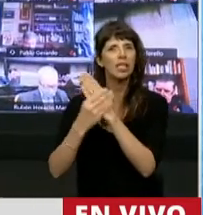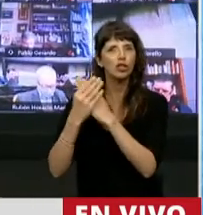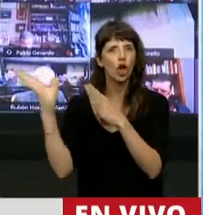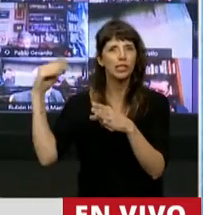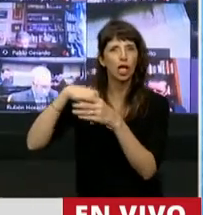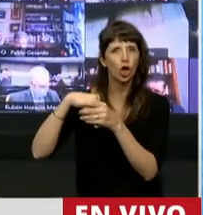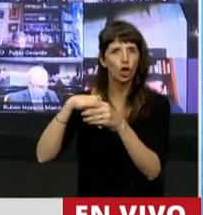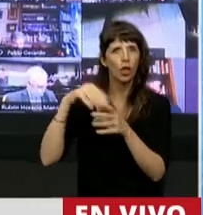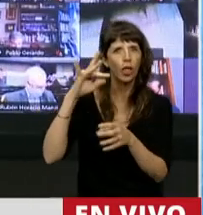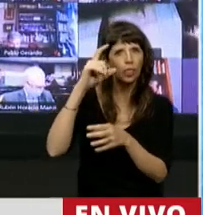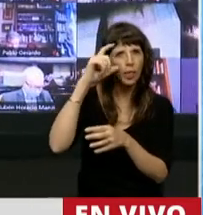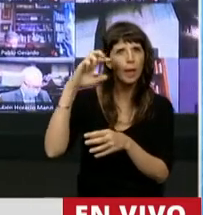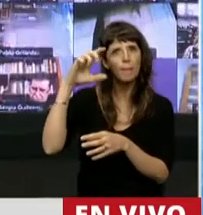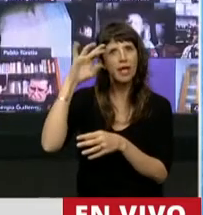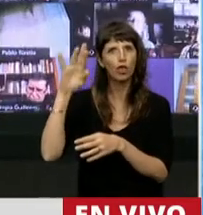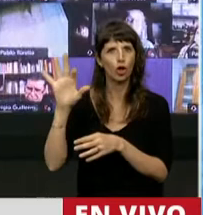depedro